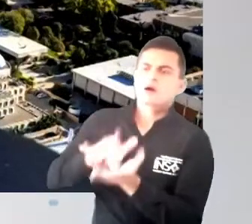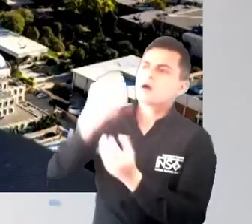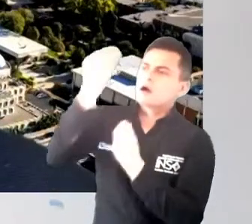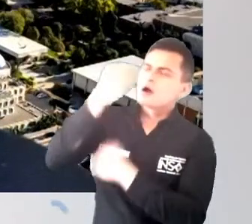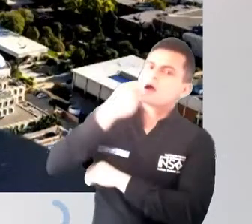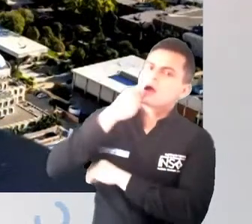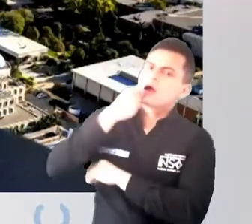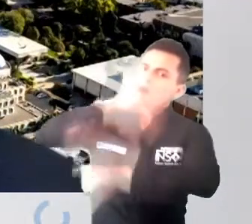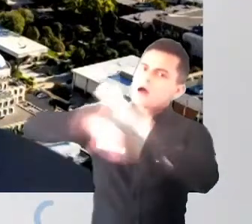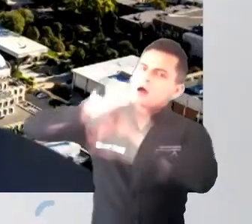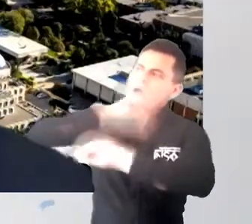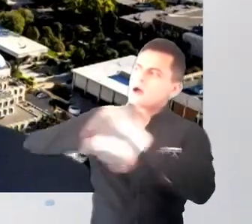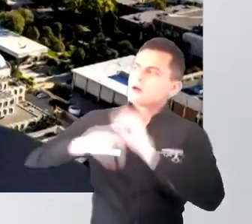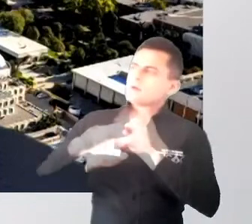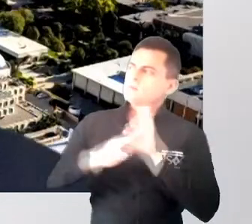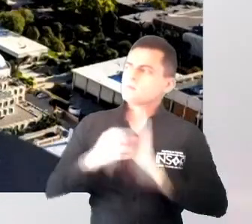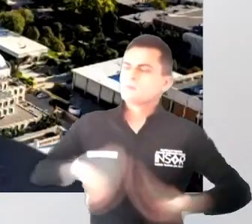sean